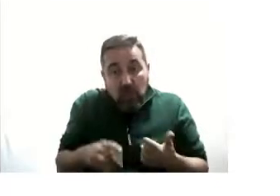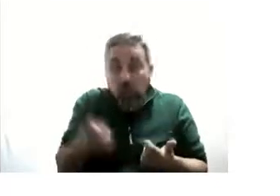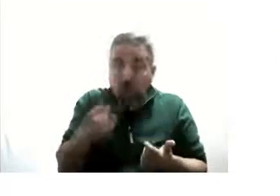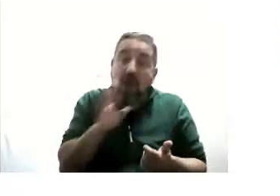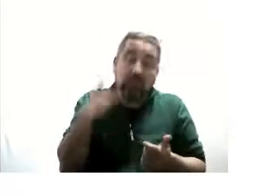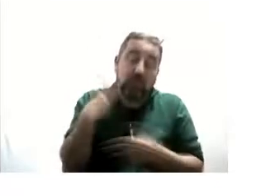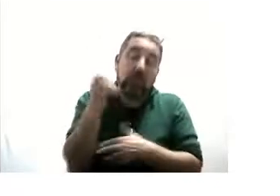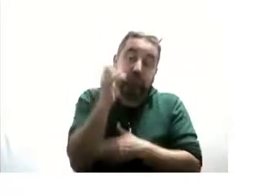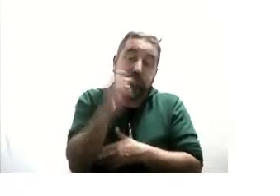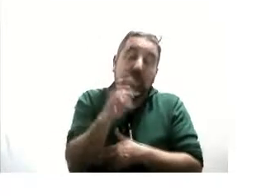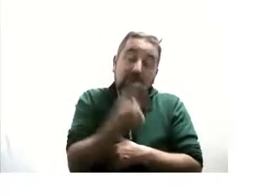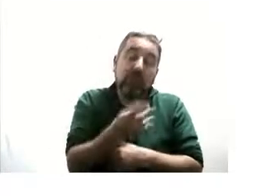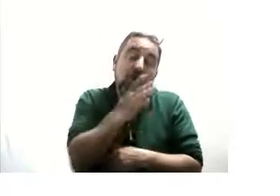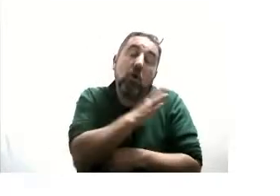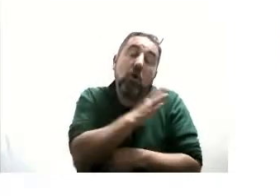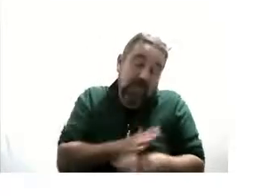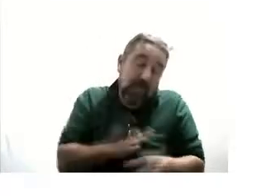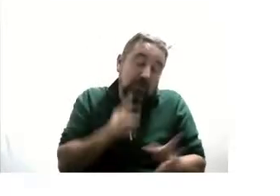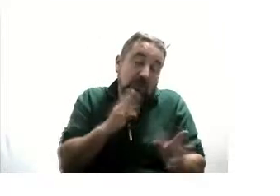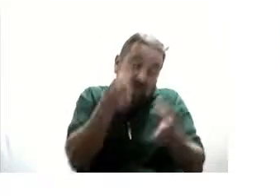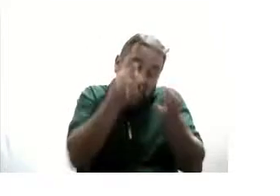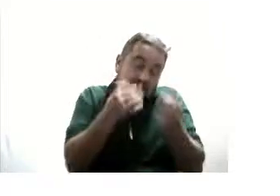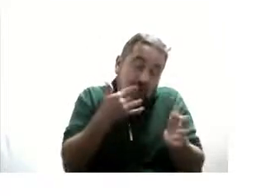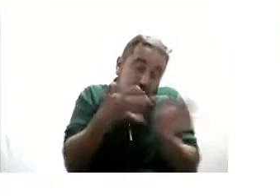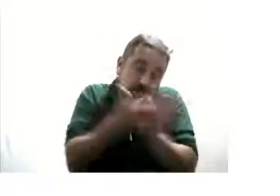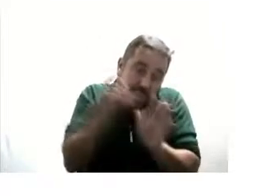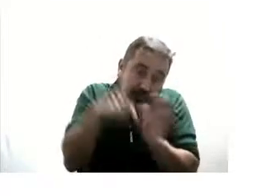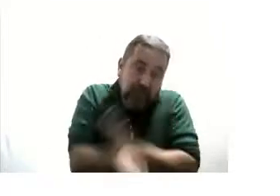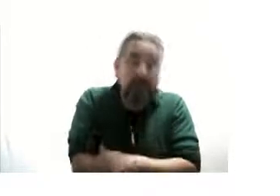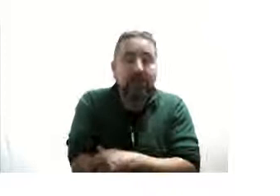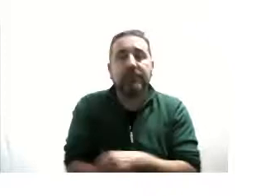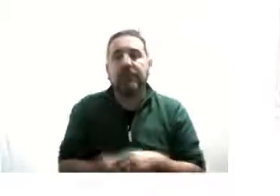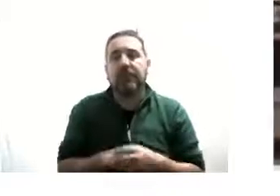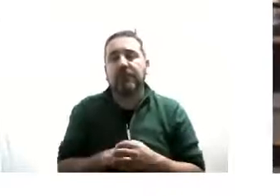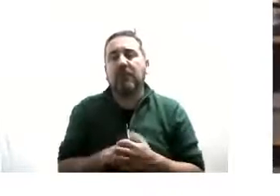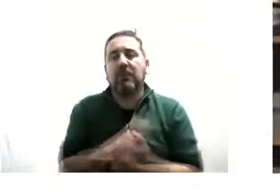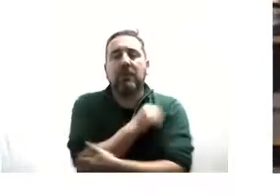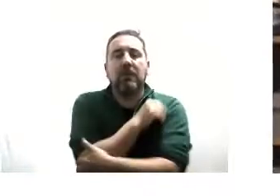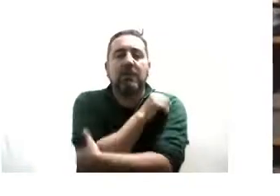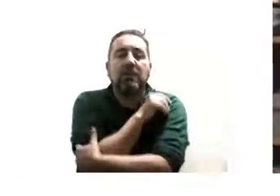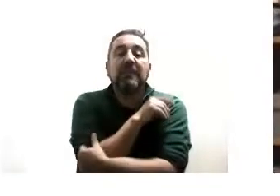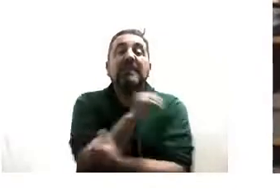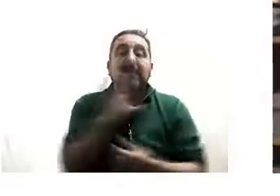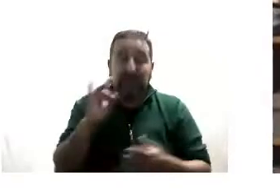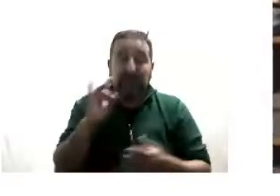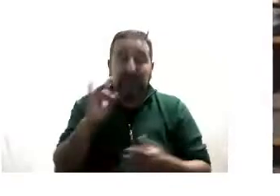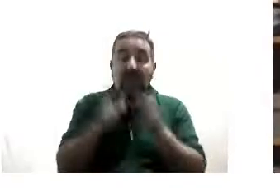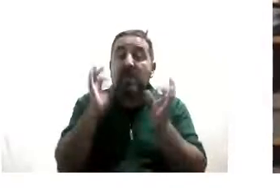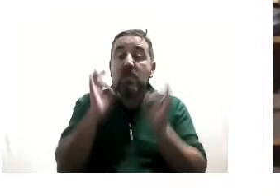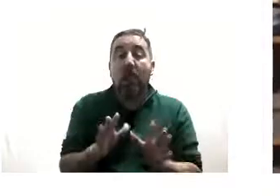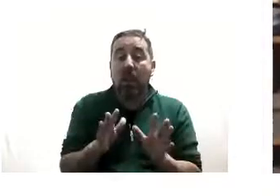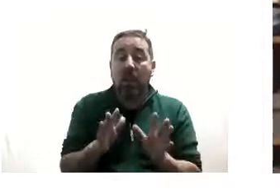en tu intervención, pero por si acaso quieres matizar algo. Sí, solamente quiero matizar que eso, igual que estos